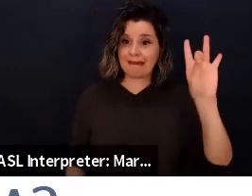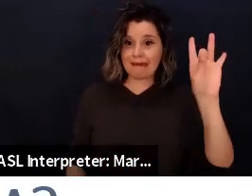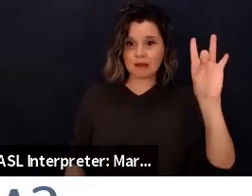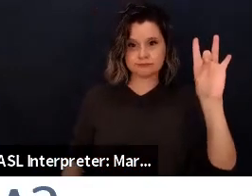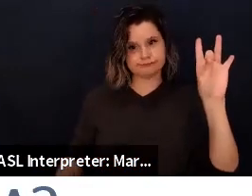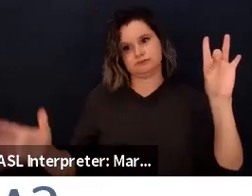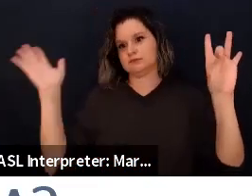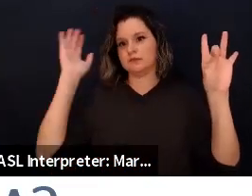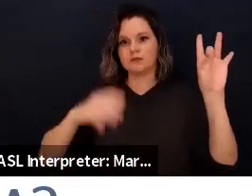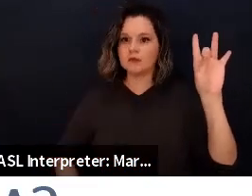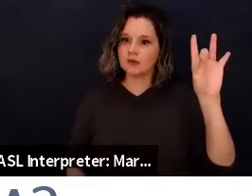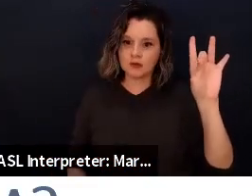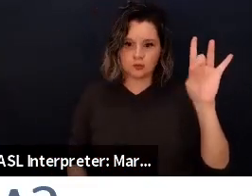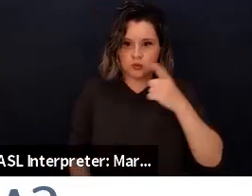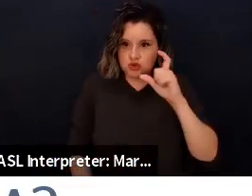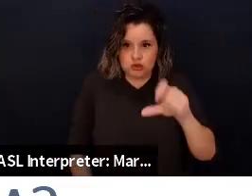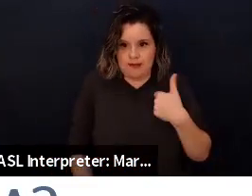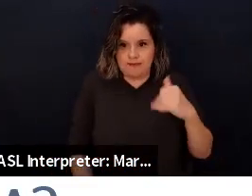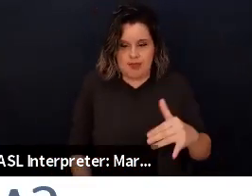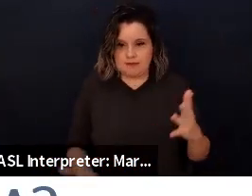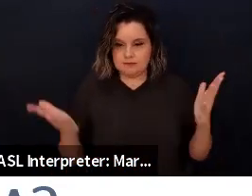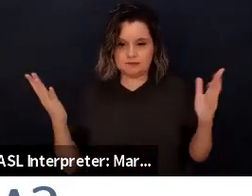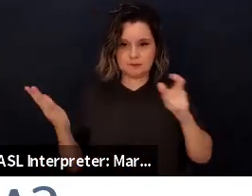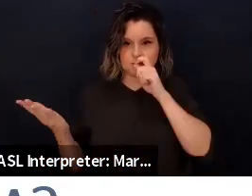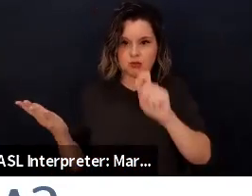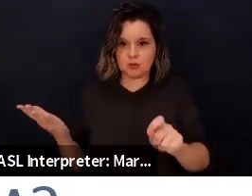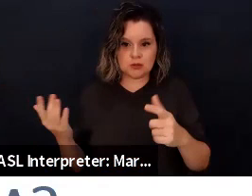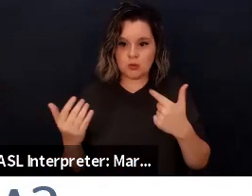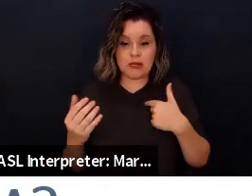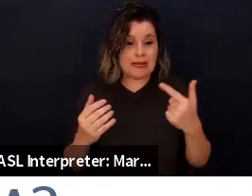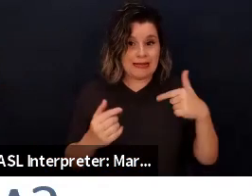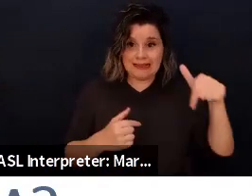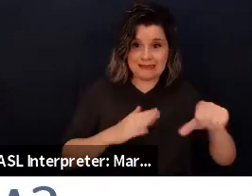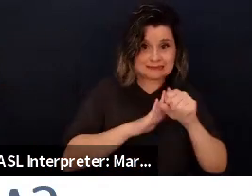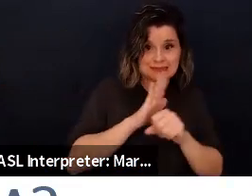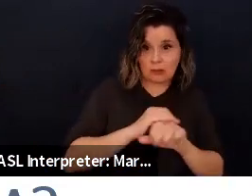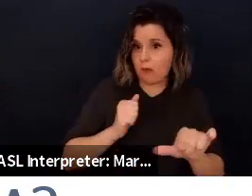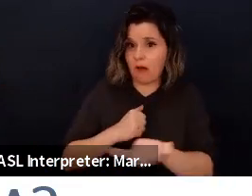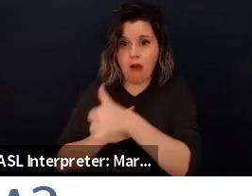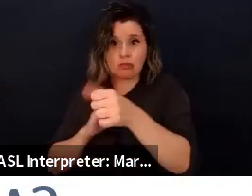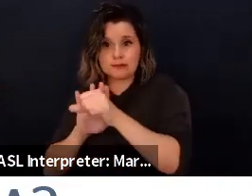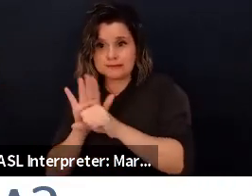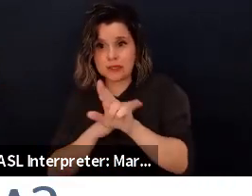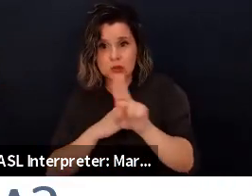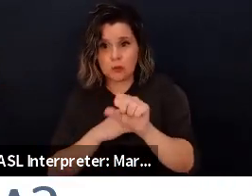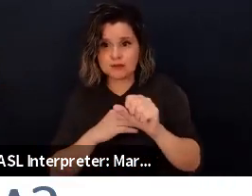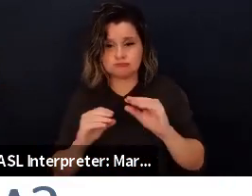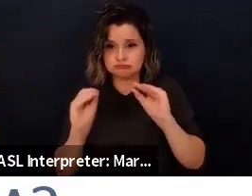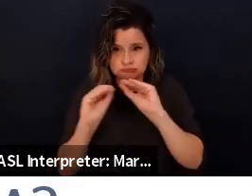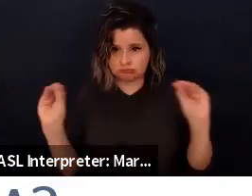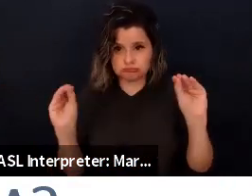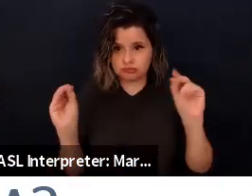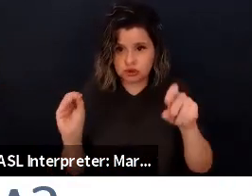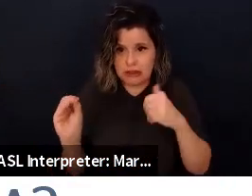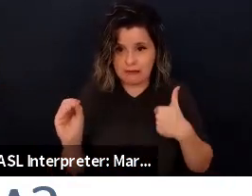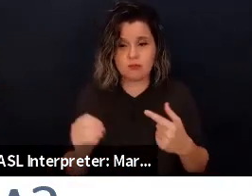que no debemos de tener en este estado, ni en cualquier estado, ni en cualquier lugar en los Estados Unidos. Pero ahorita sí